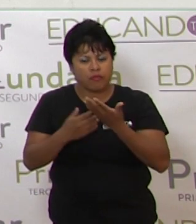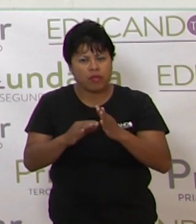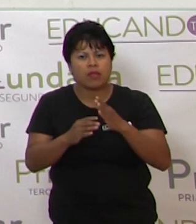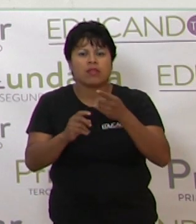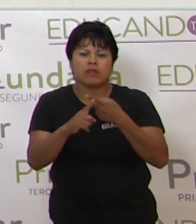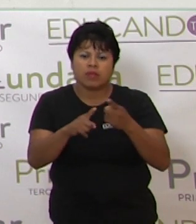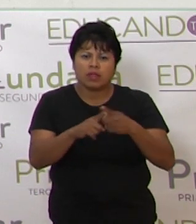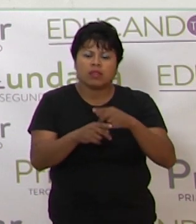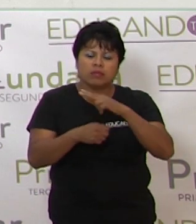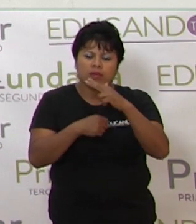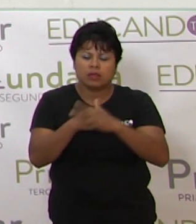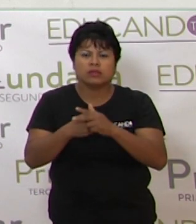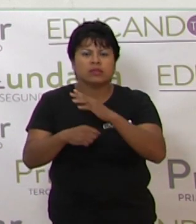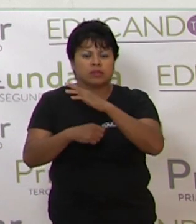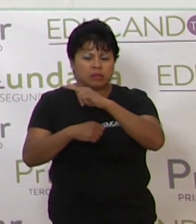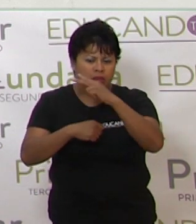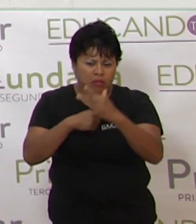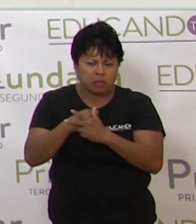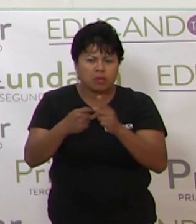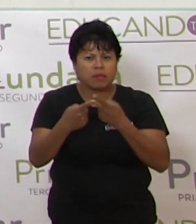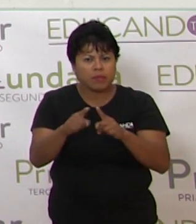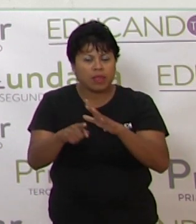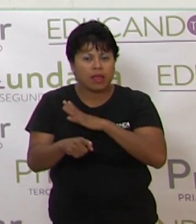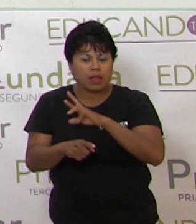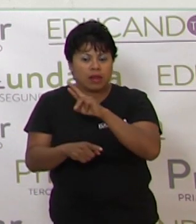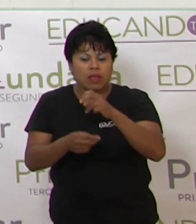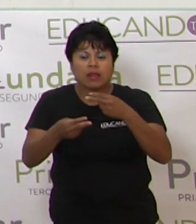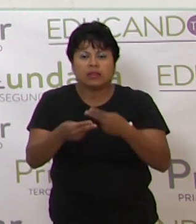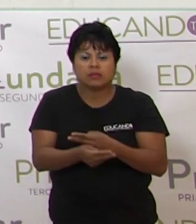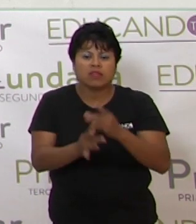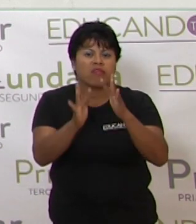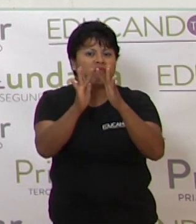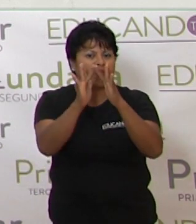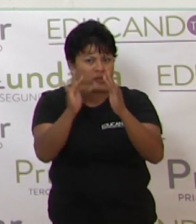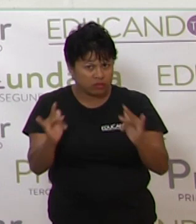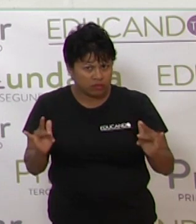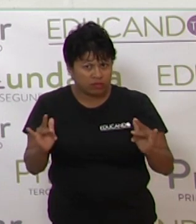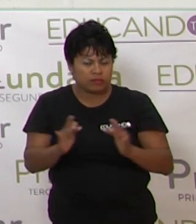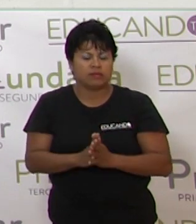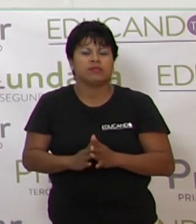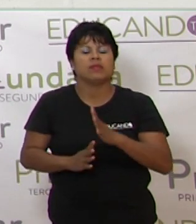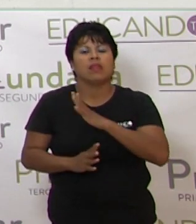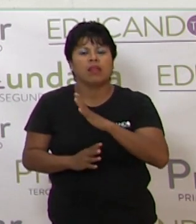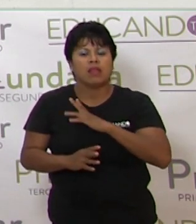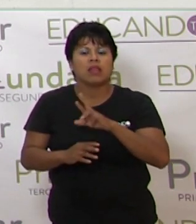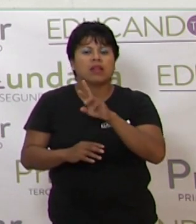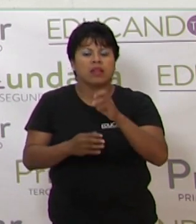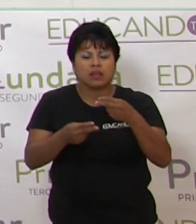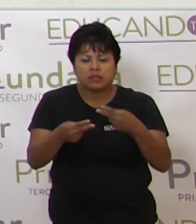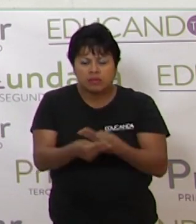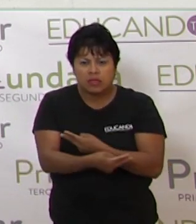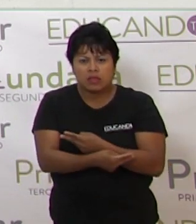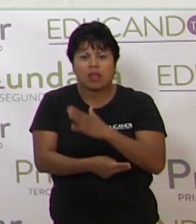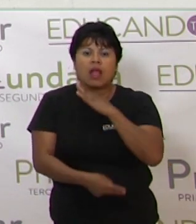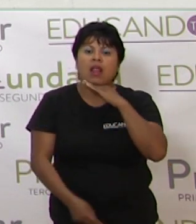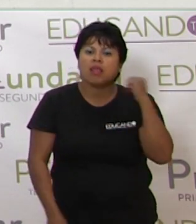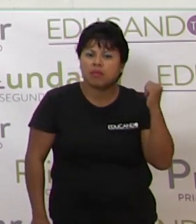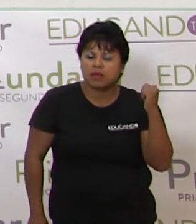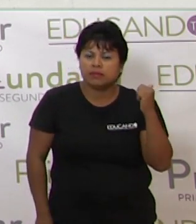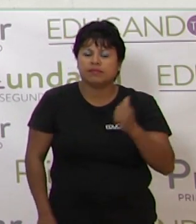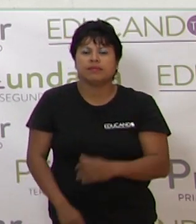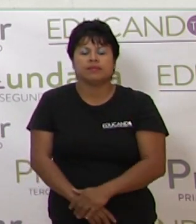varios países europeos. Entonces hay un renacimiento francés, hay un renacimiento